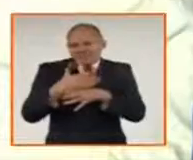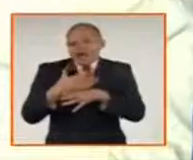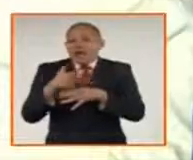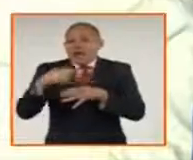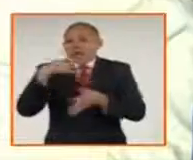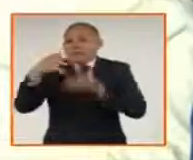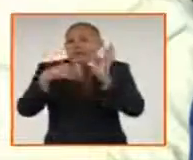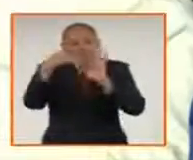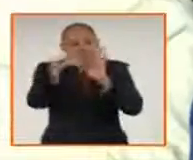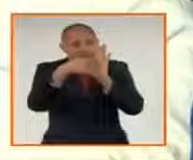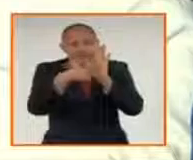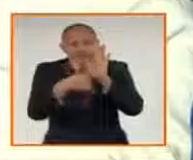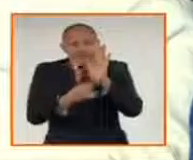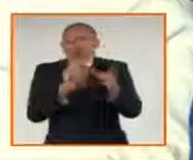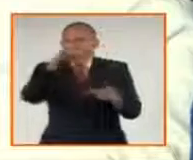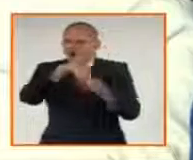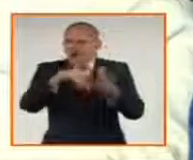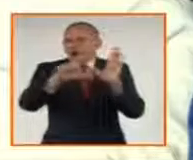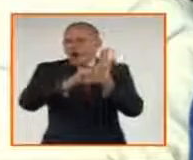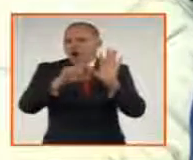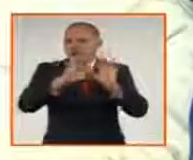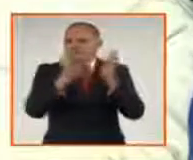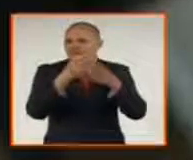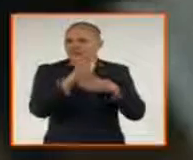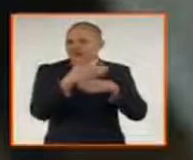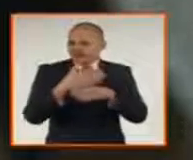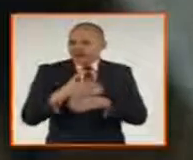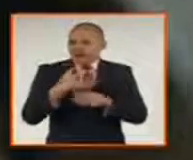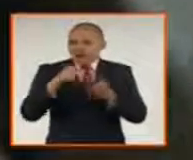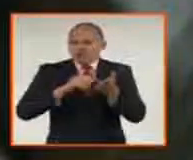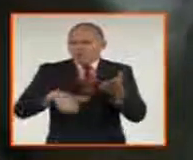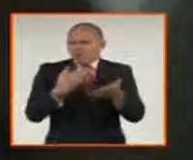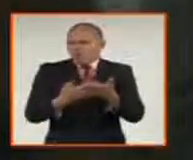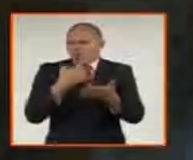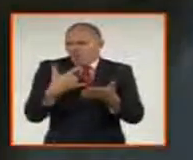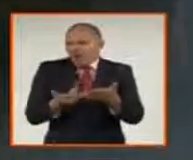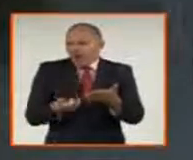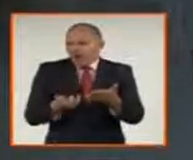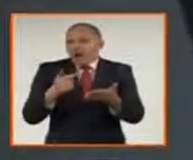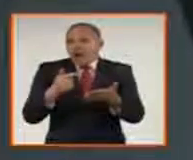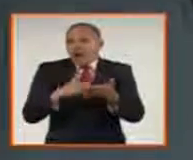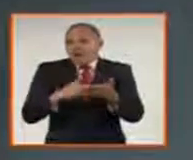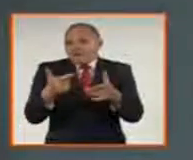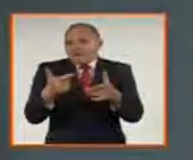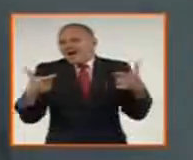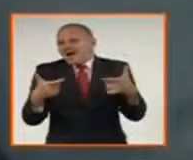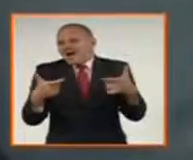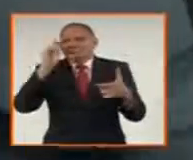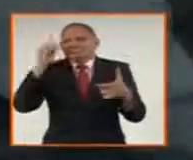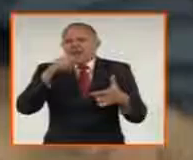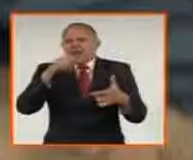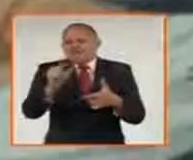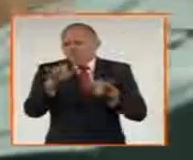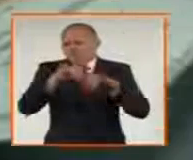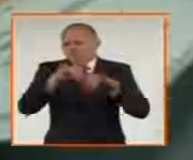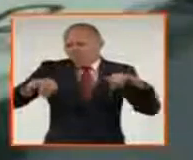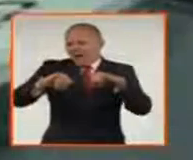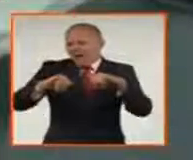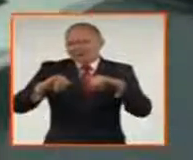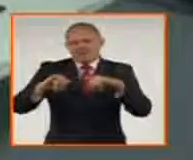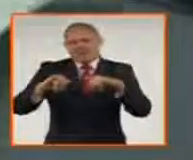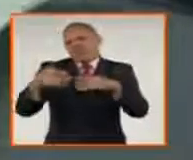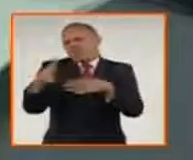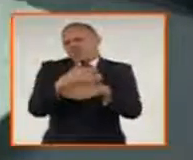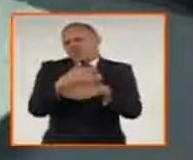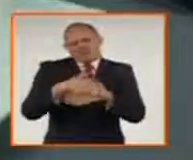al Código de las Familias. El texto propone una mayor inclusión no solo de personas diversas por razones de su